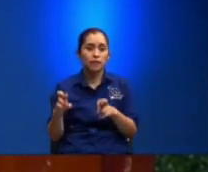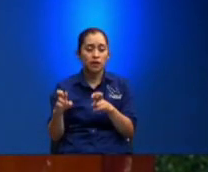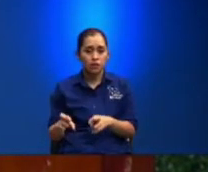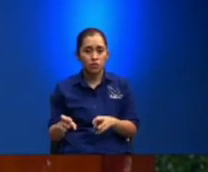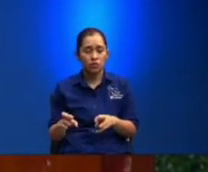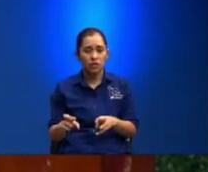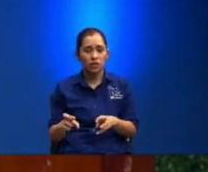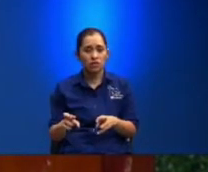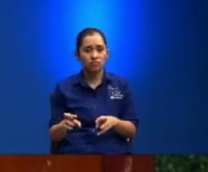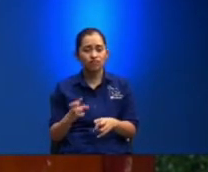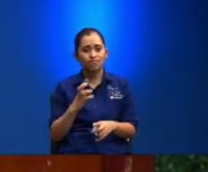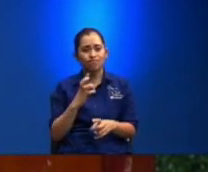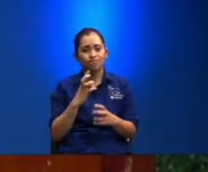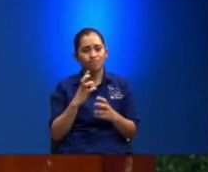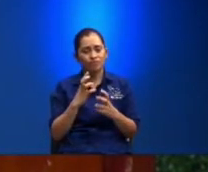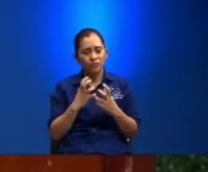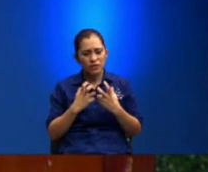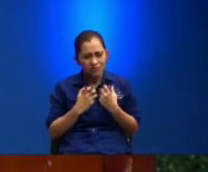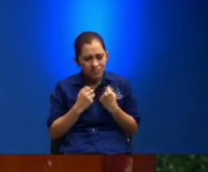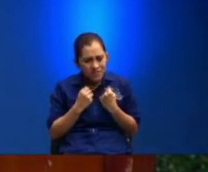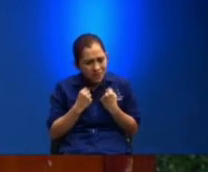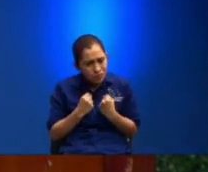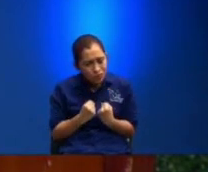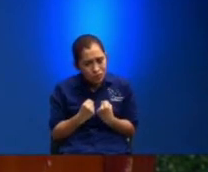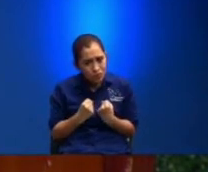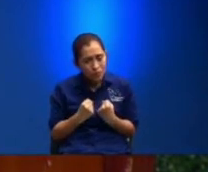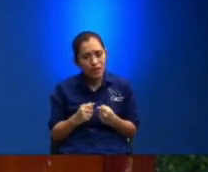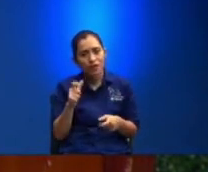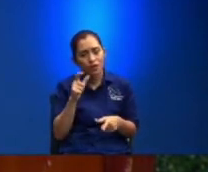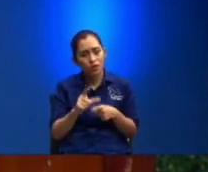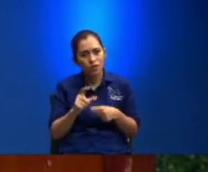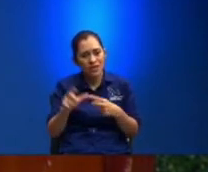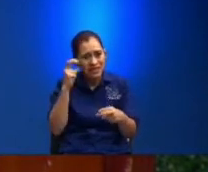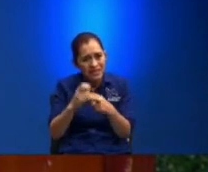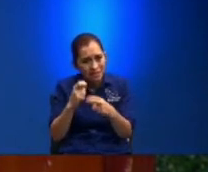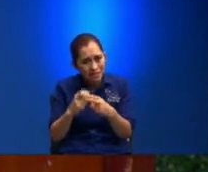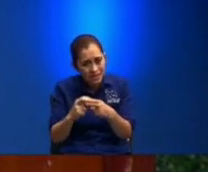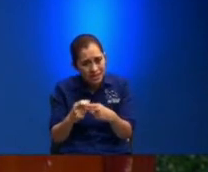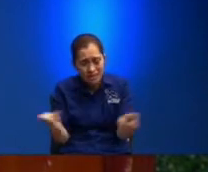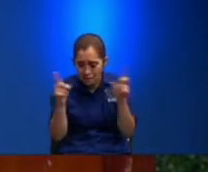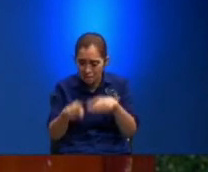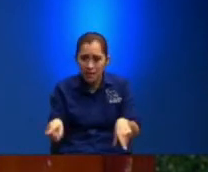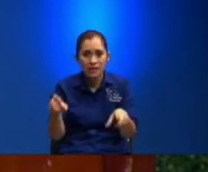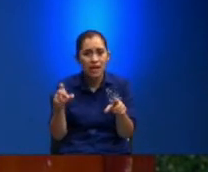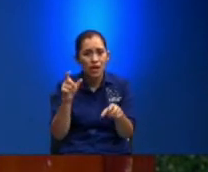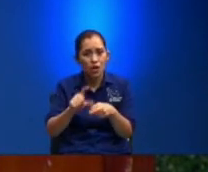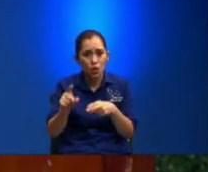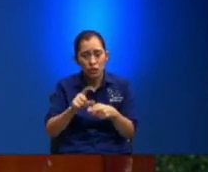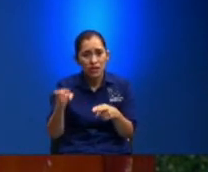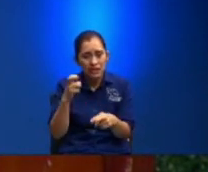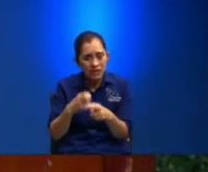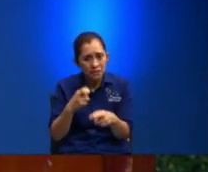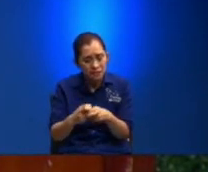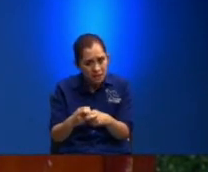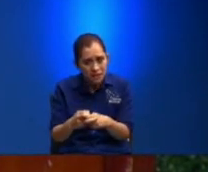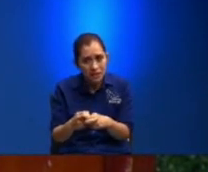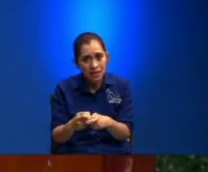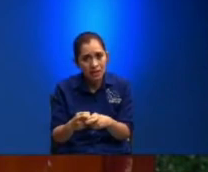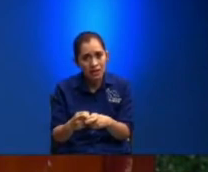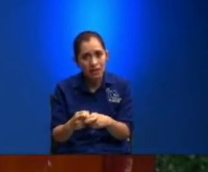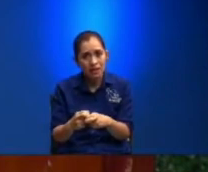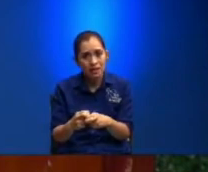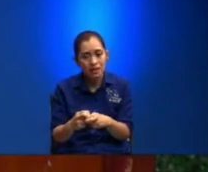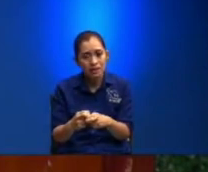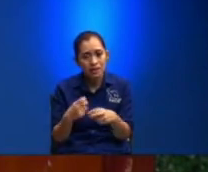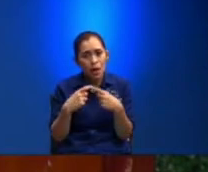verdaderas por el evangelio y sigue predicando la palabra y hermanos que se enojan porque el diácono no nos saludó ya que los agarra